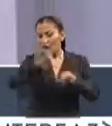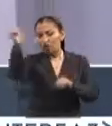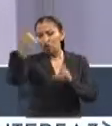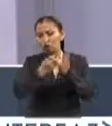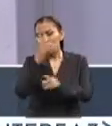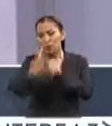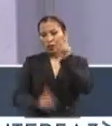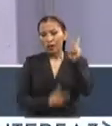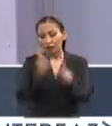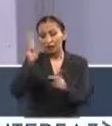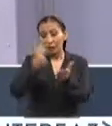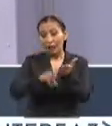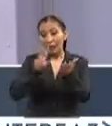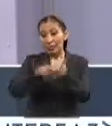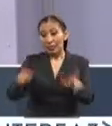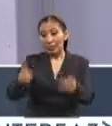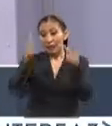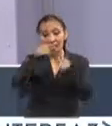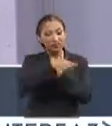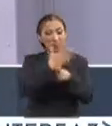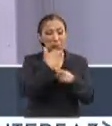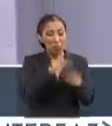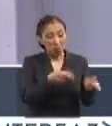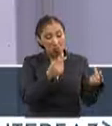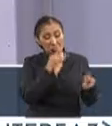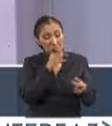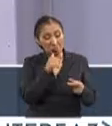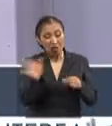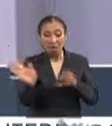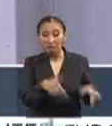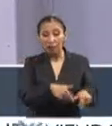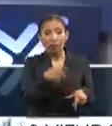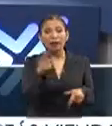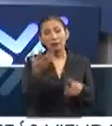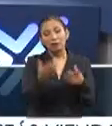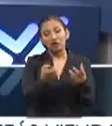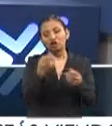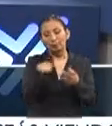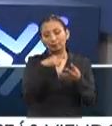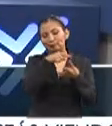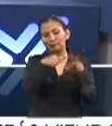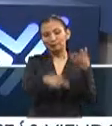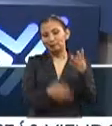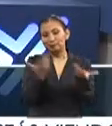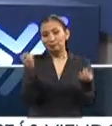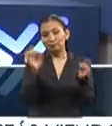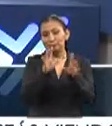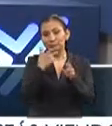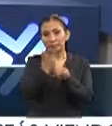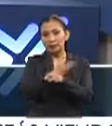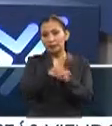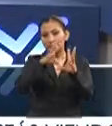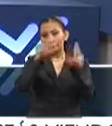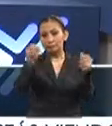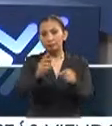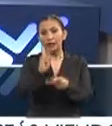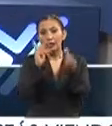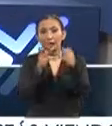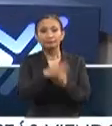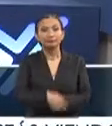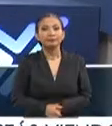otros cultivos que sí tienen valor comercial. Pero en términos generales son muchos los factores que influyen para que pasen este tipo de situaciones.